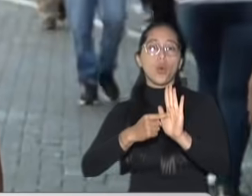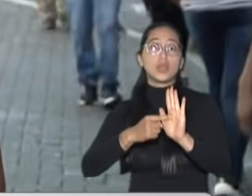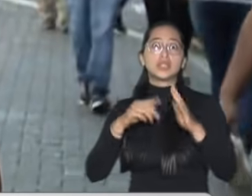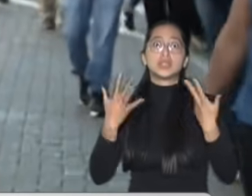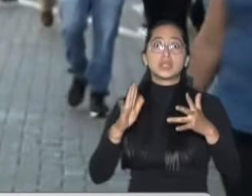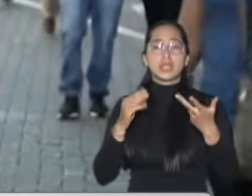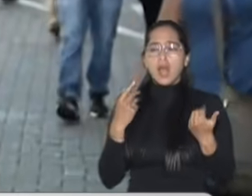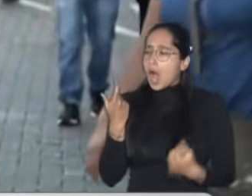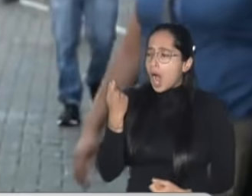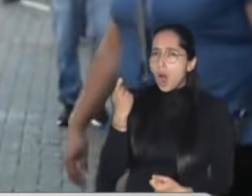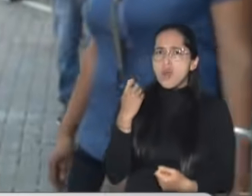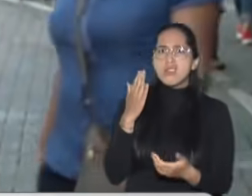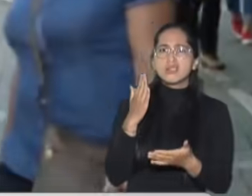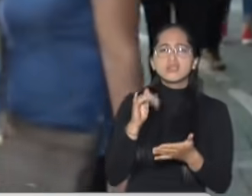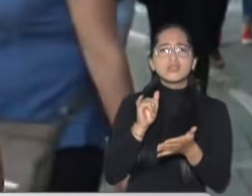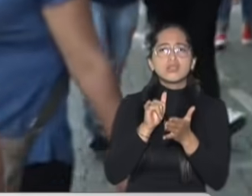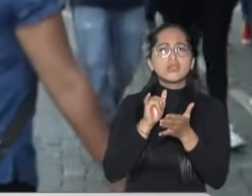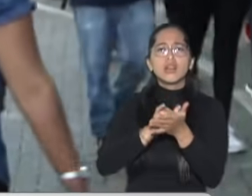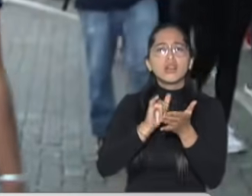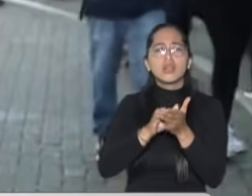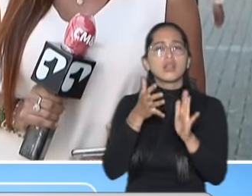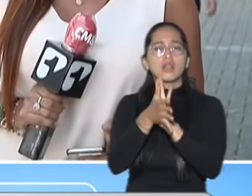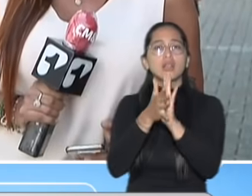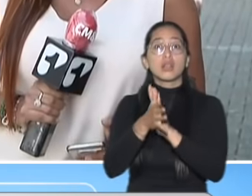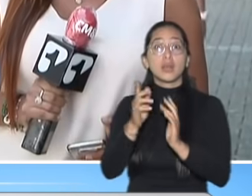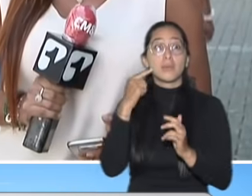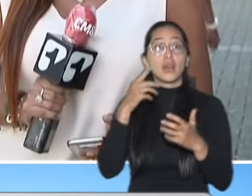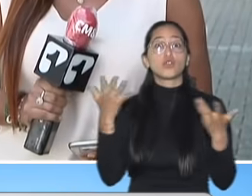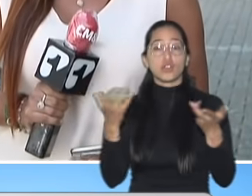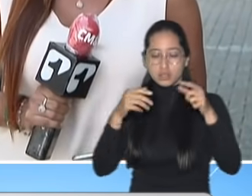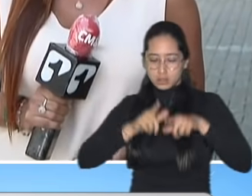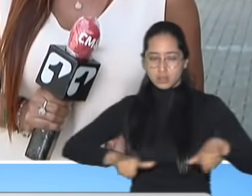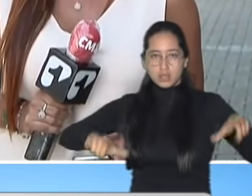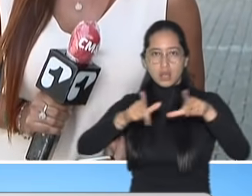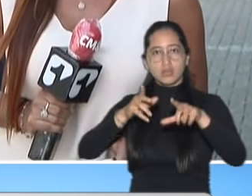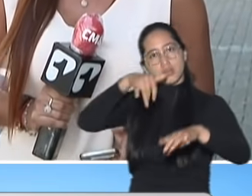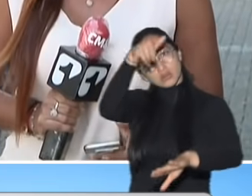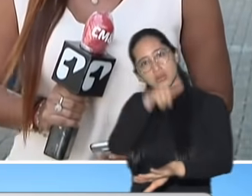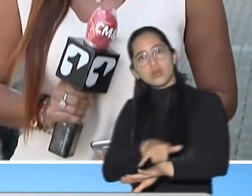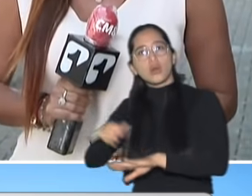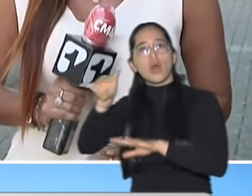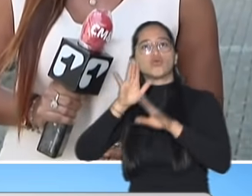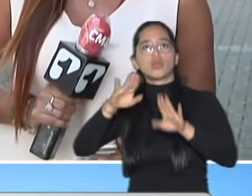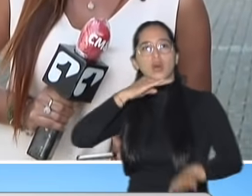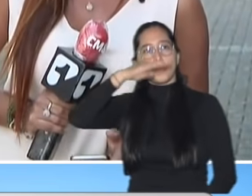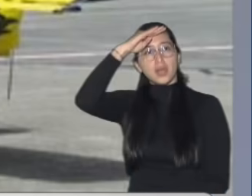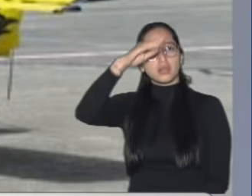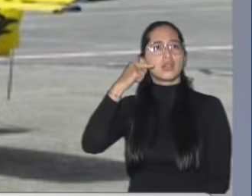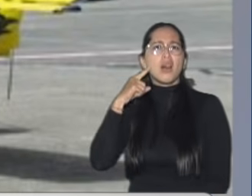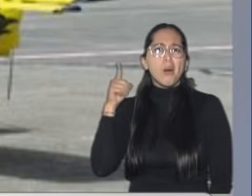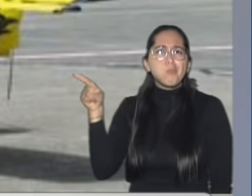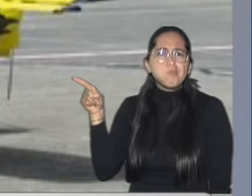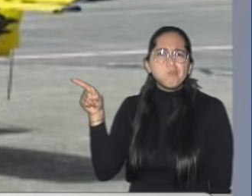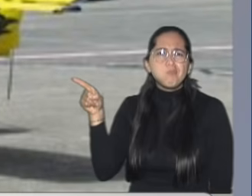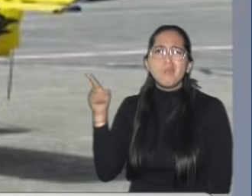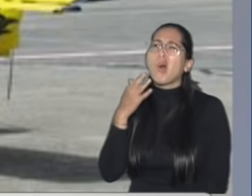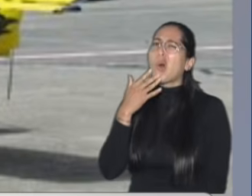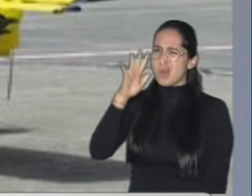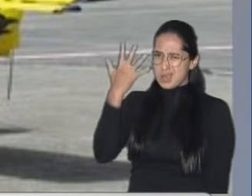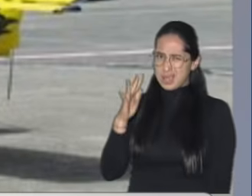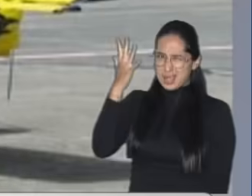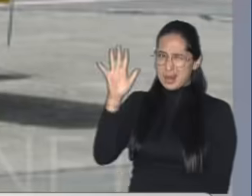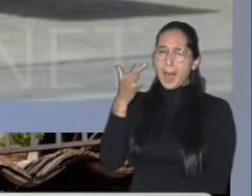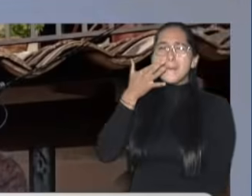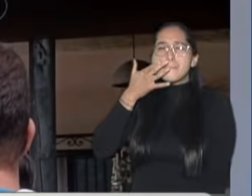pocos minutos confirmaron las autoridades exactamente del aeropuerto La Yarrera de Medellín que se precipitó una avioneta pequeña, al parecer con